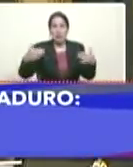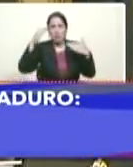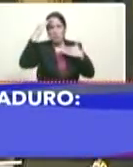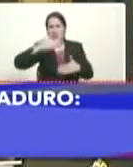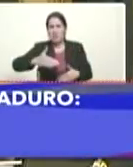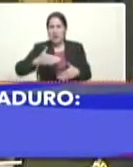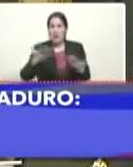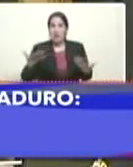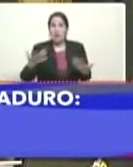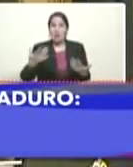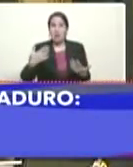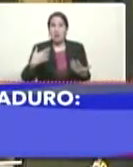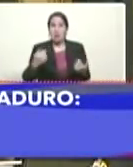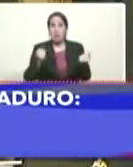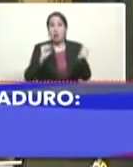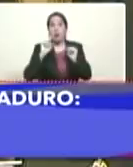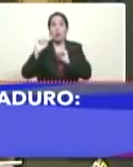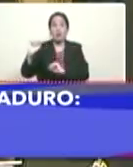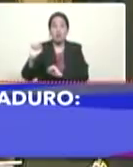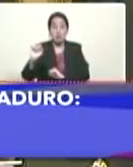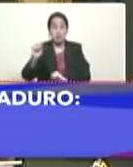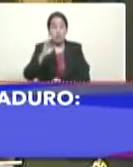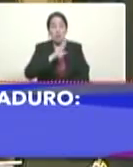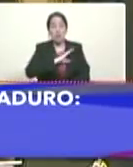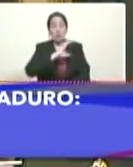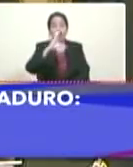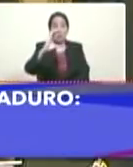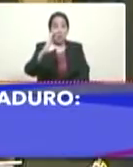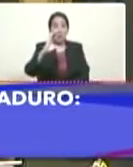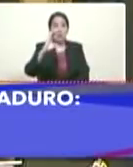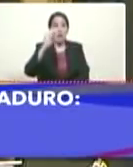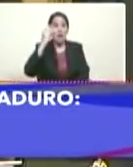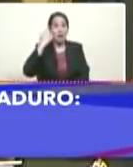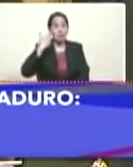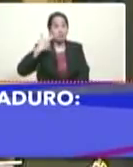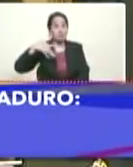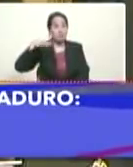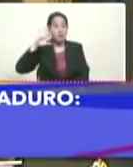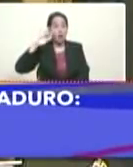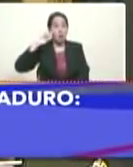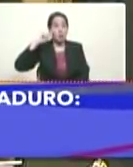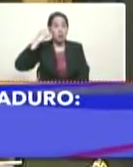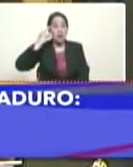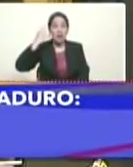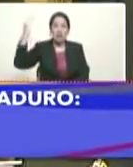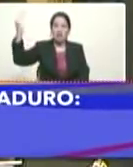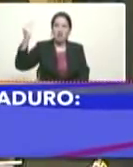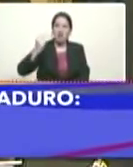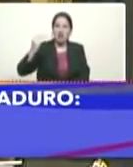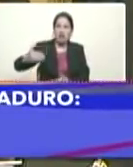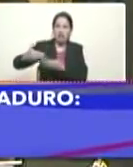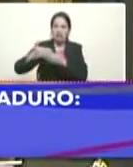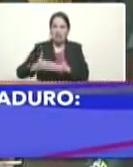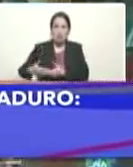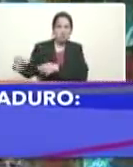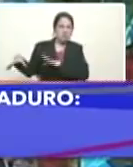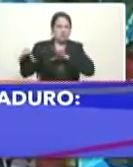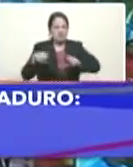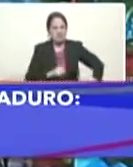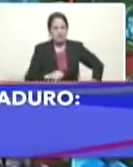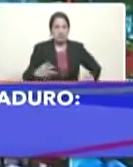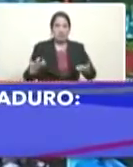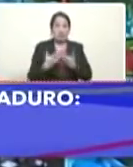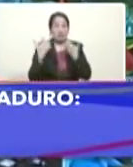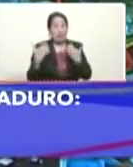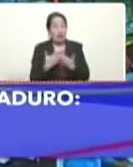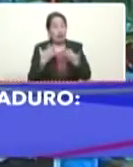del país para la defensa de la soberanía nacional por si acaso el enemigo se atrevía a una locura una aventura y